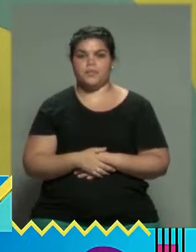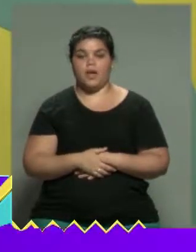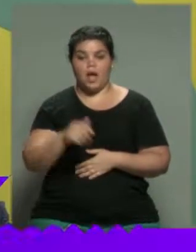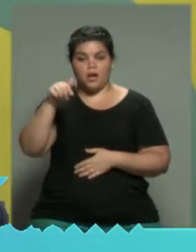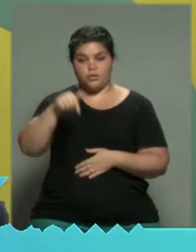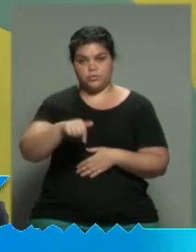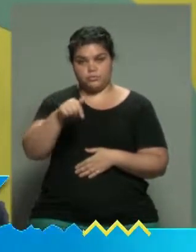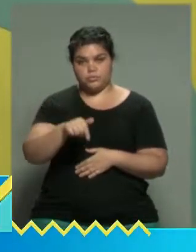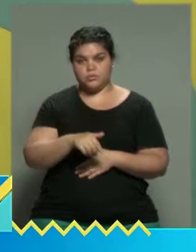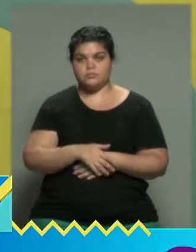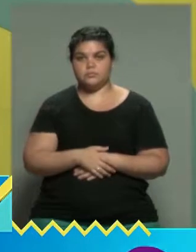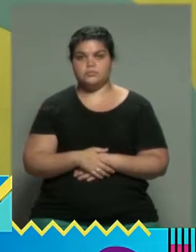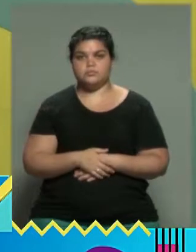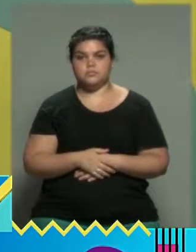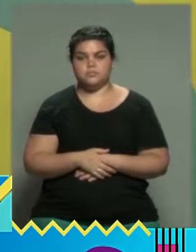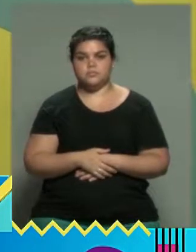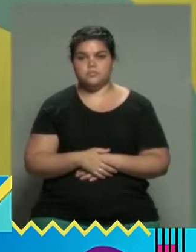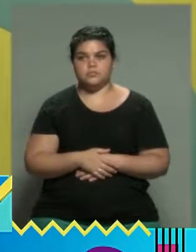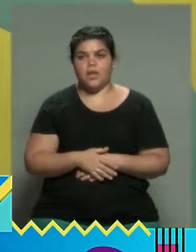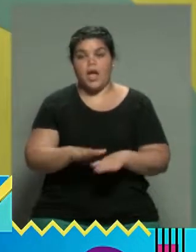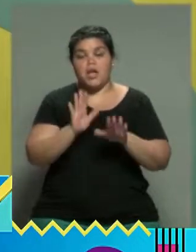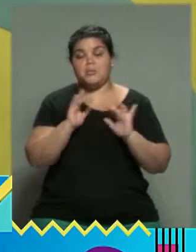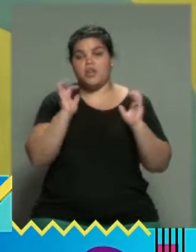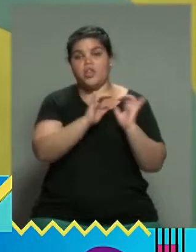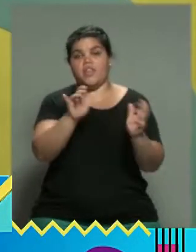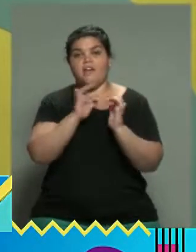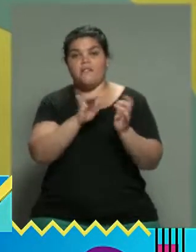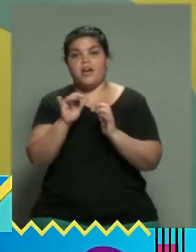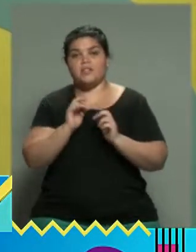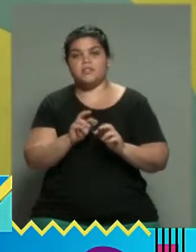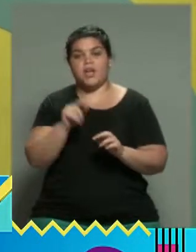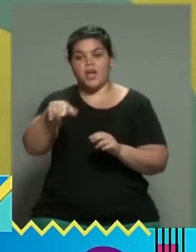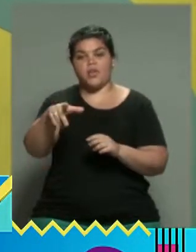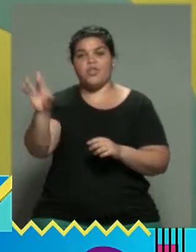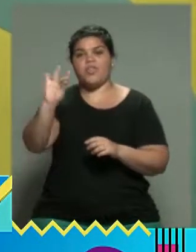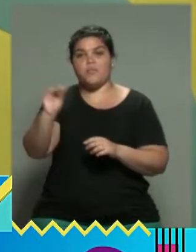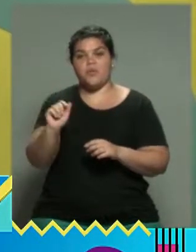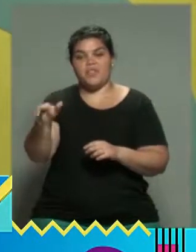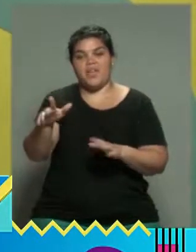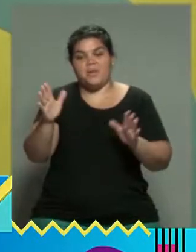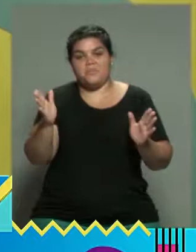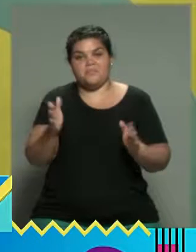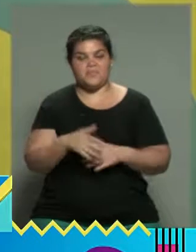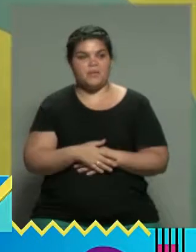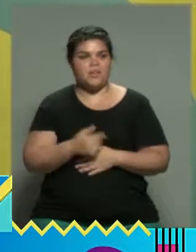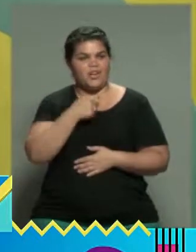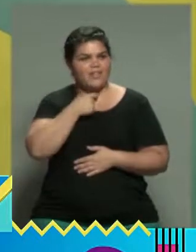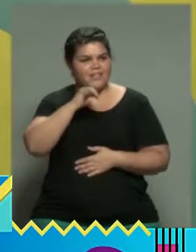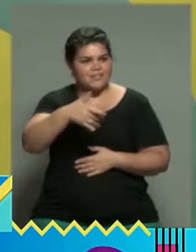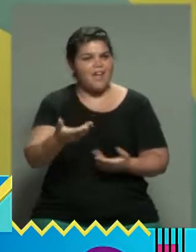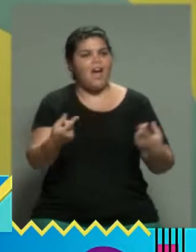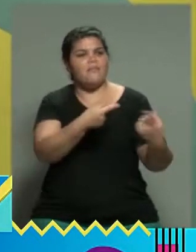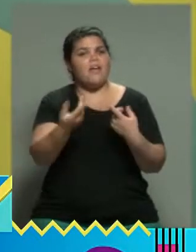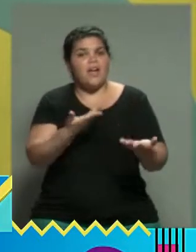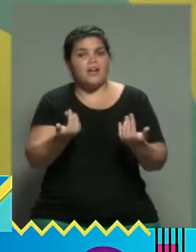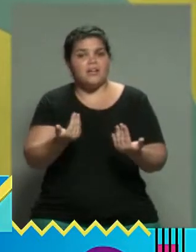hoy vivimos, y a lo mejor esto entra en el debate político con la diputada. Es la idea. Pero con todo respeto, por supuesto